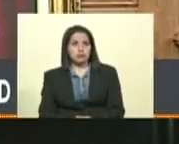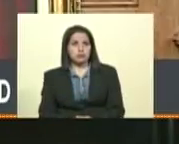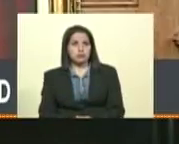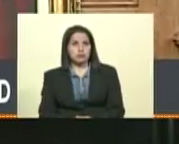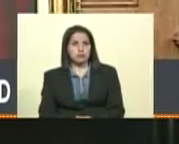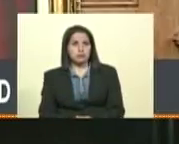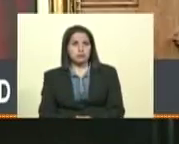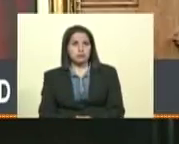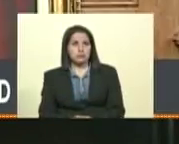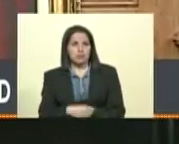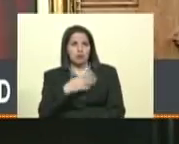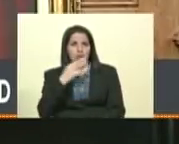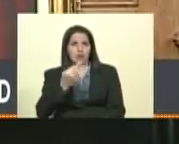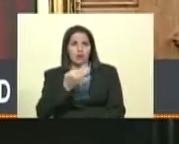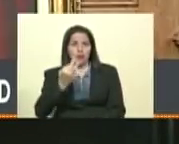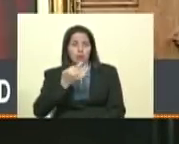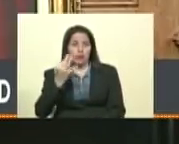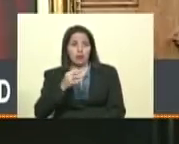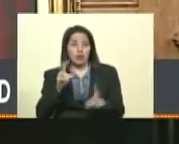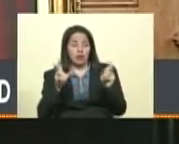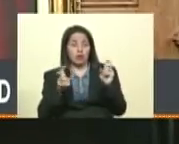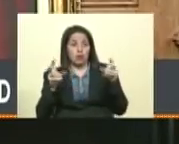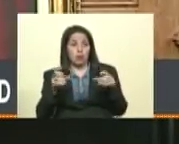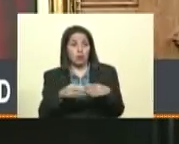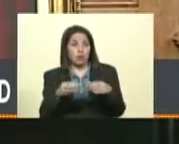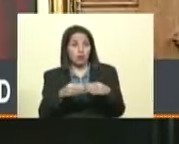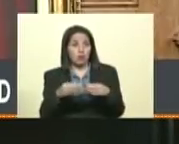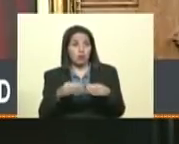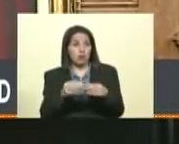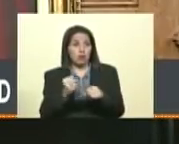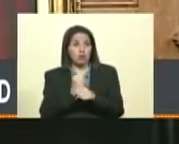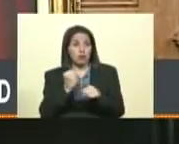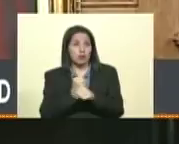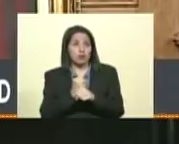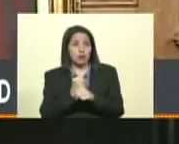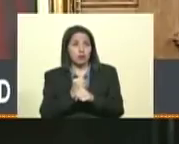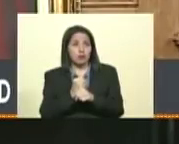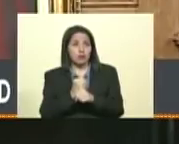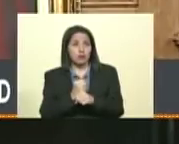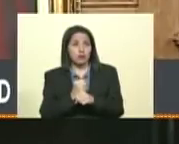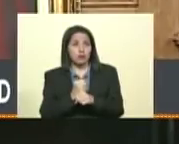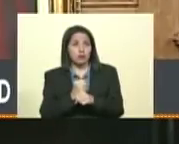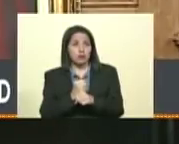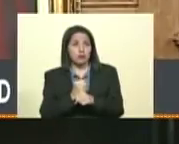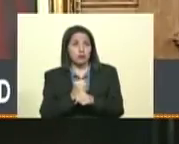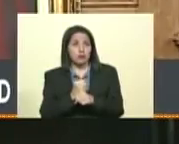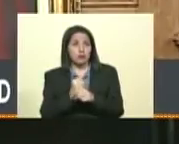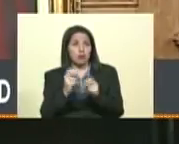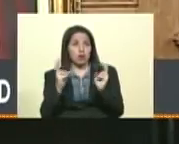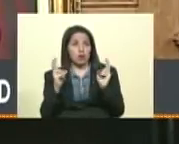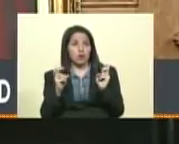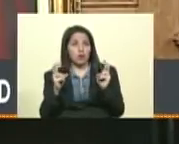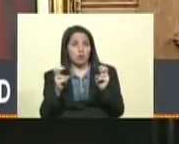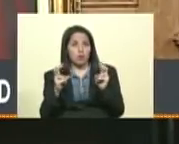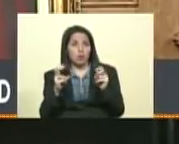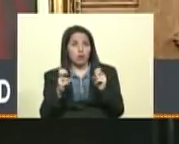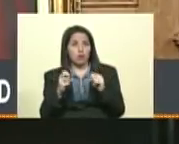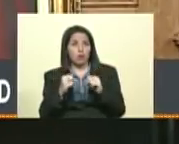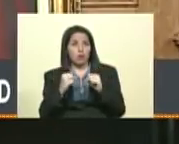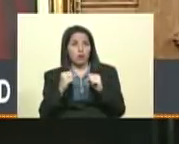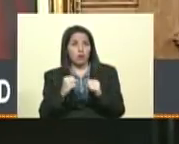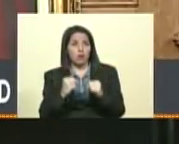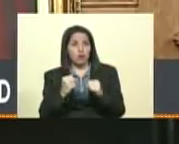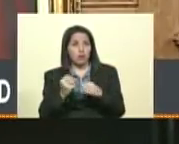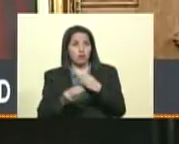el verdadero nuevo sindicalismo, nuevo por lo revolucionario. Nuevo por empoderar a los